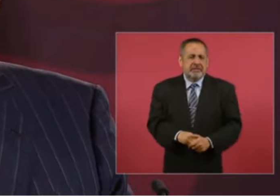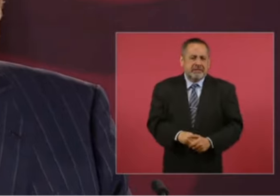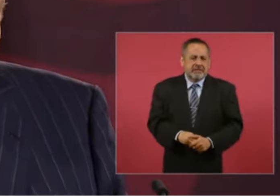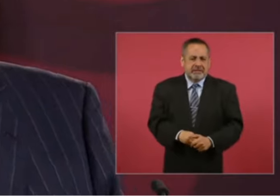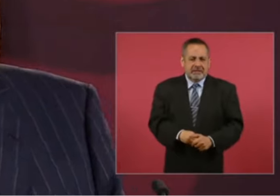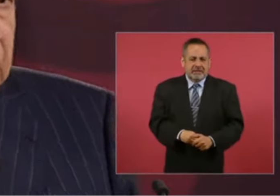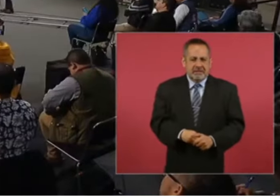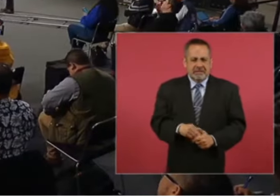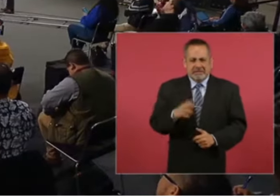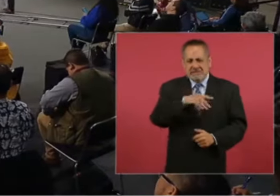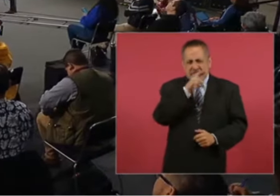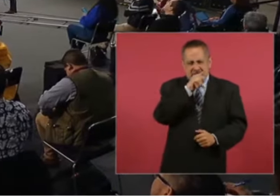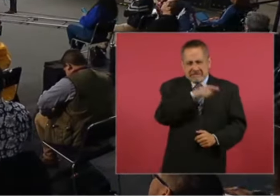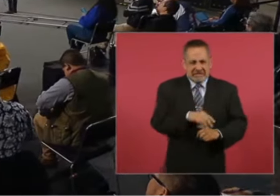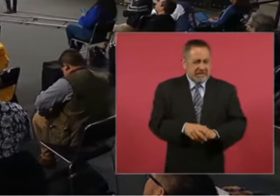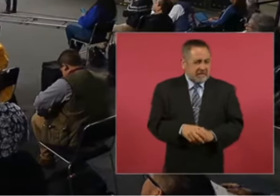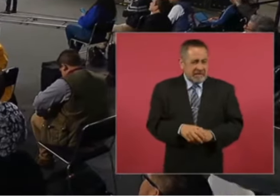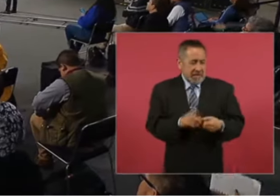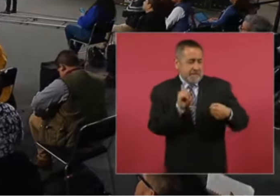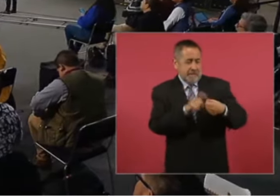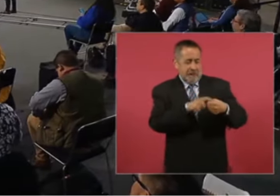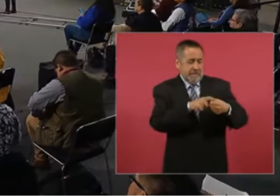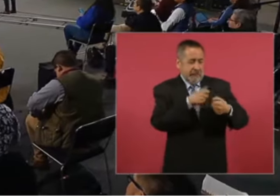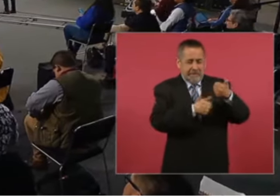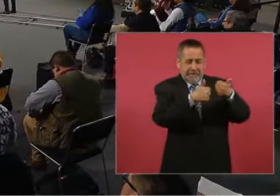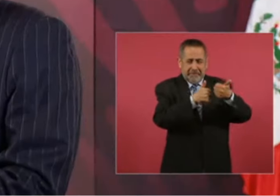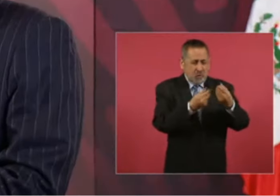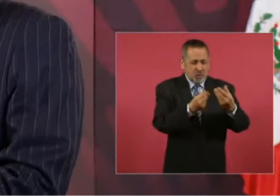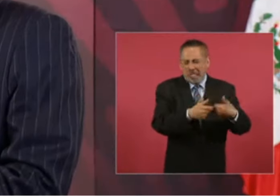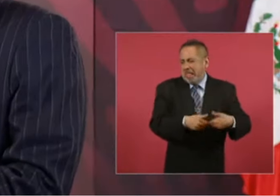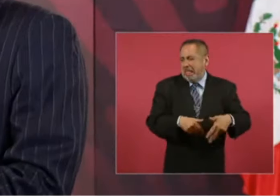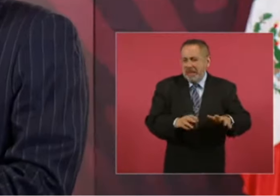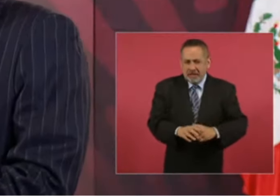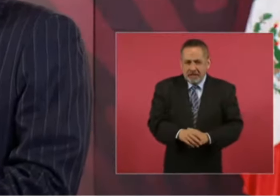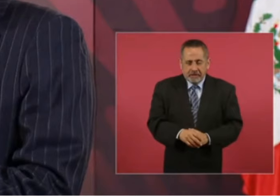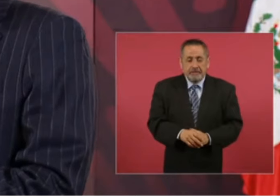Y no te preocupes si tiene muchos seguidores.